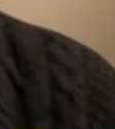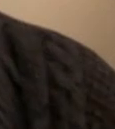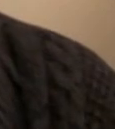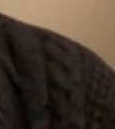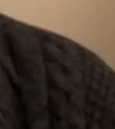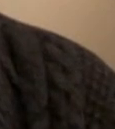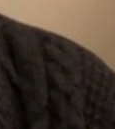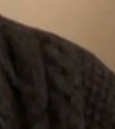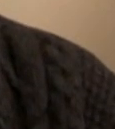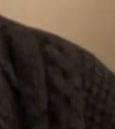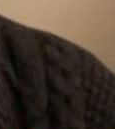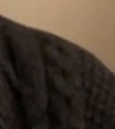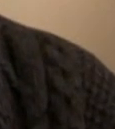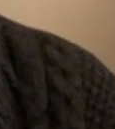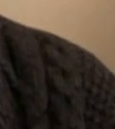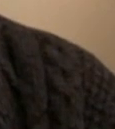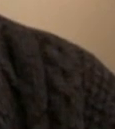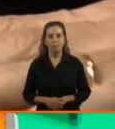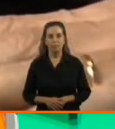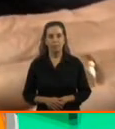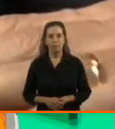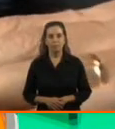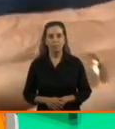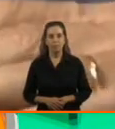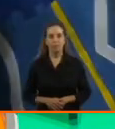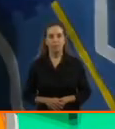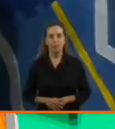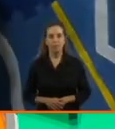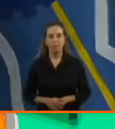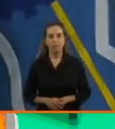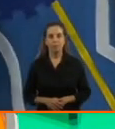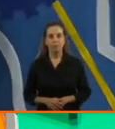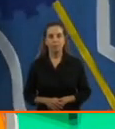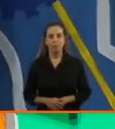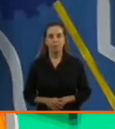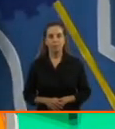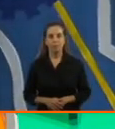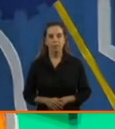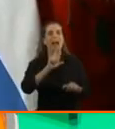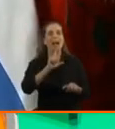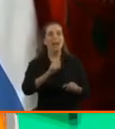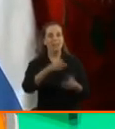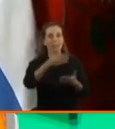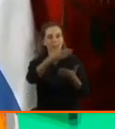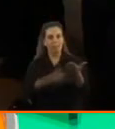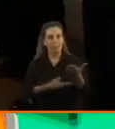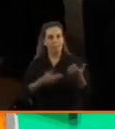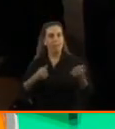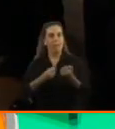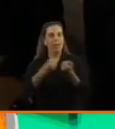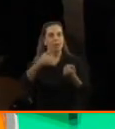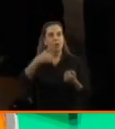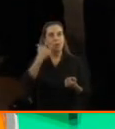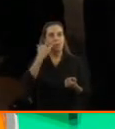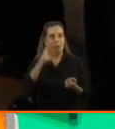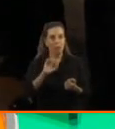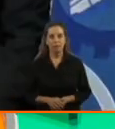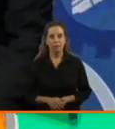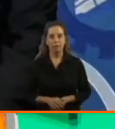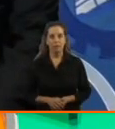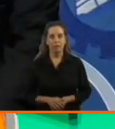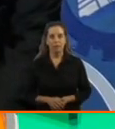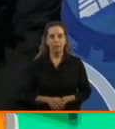Miren, no, sería imposible calificar a Argentina como un país que tiene problemas de propiedad privada, ¿no? No. En todo